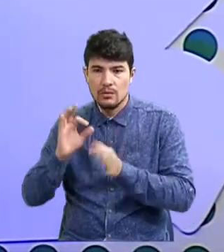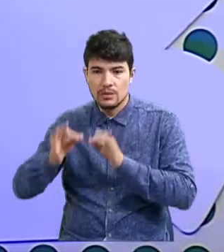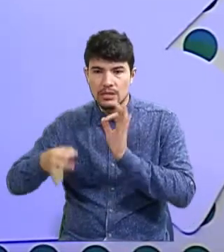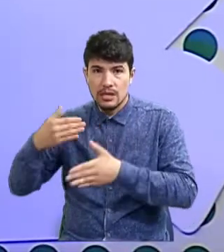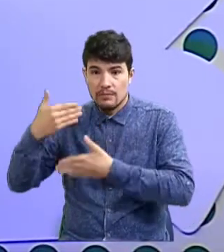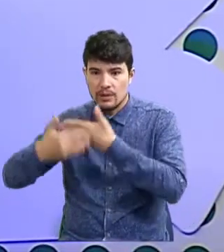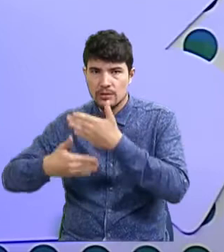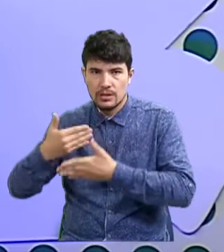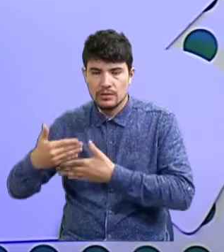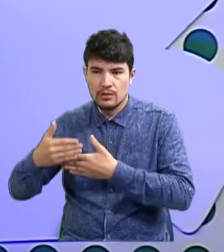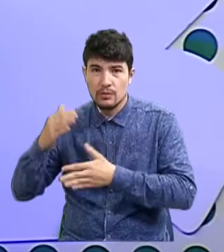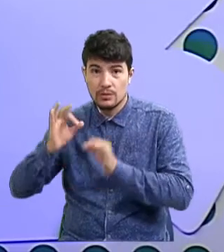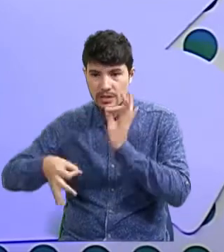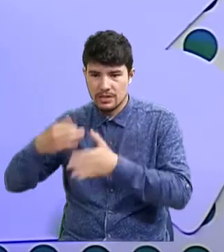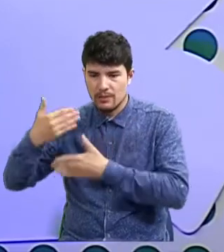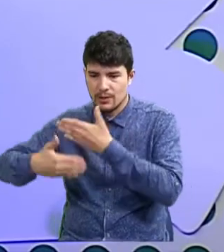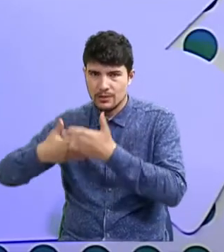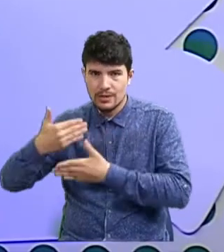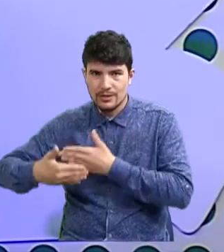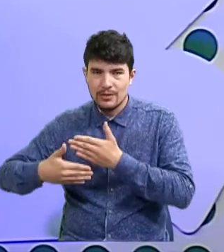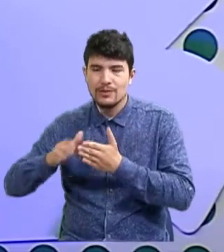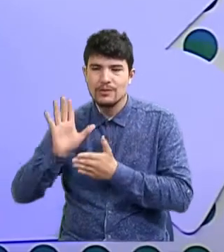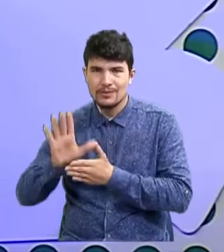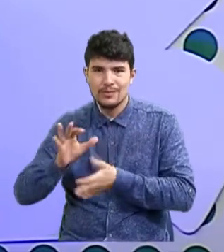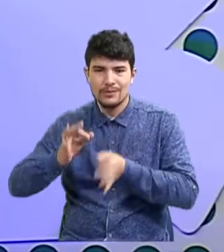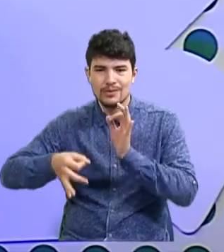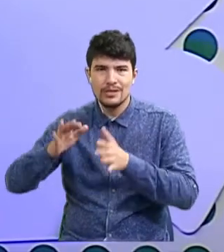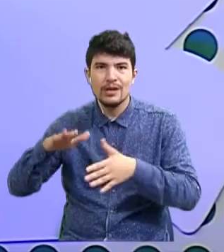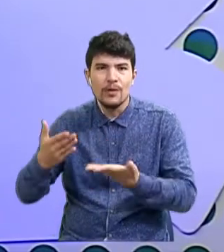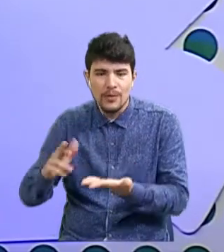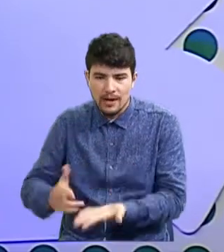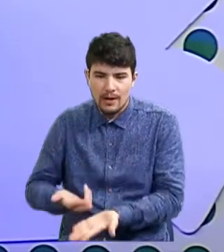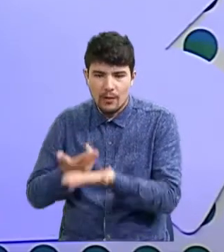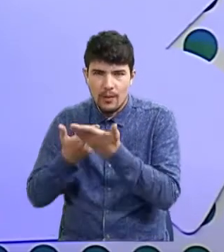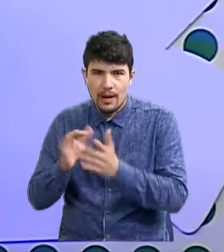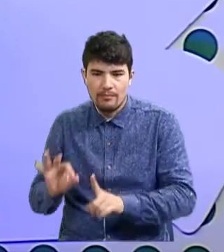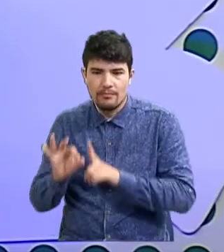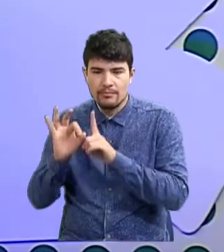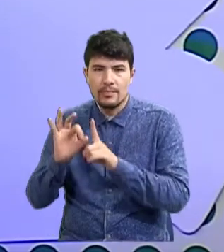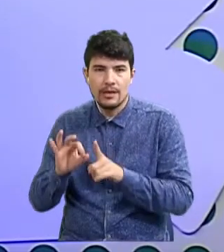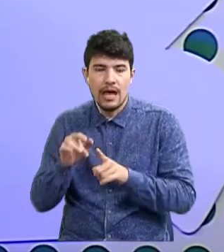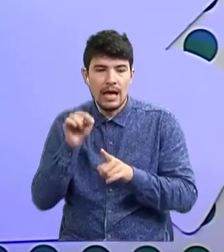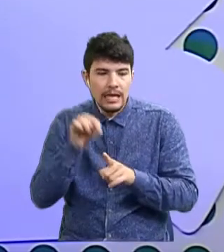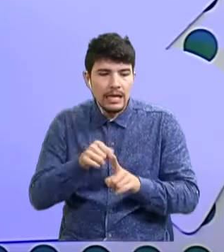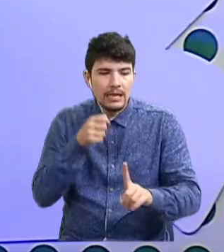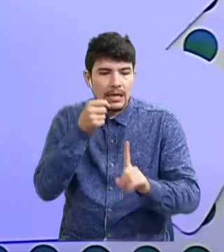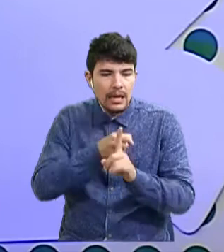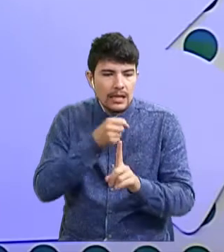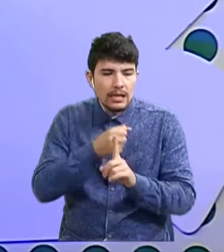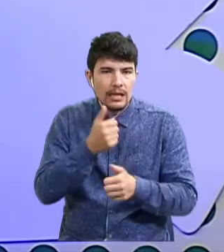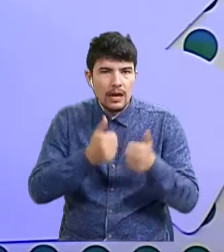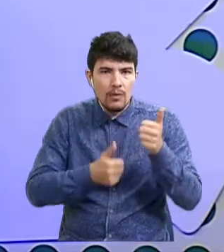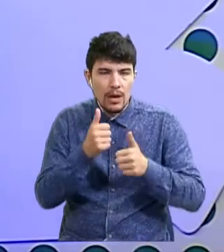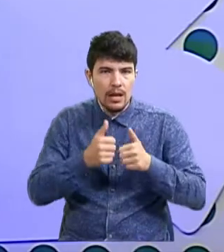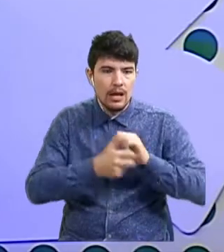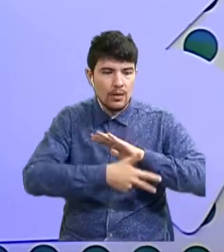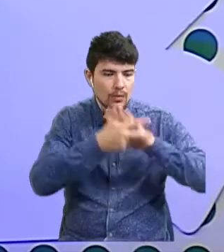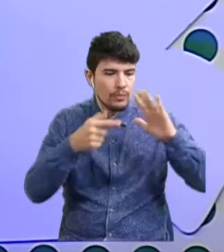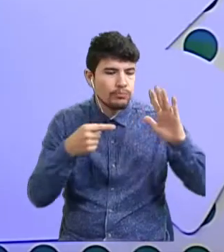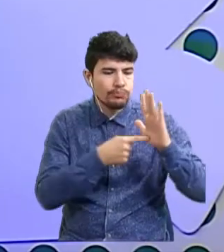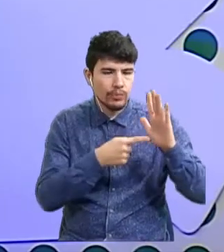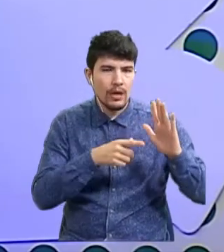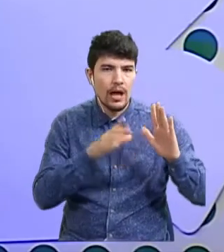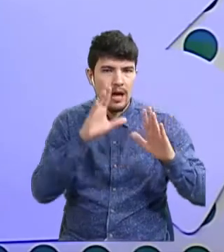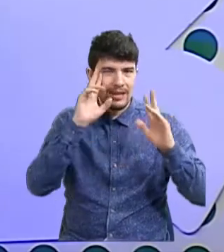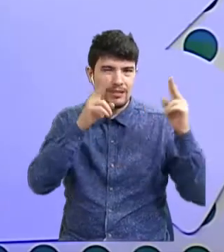se tratan de justicias transicionales, son una justicia restaurativa. Aquí lo que se ha tratado es de que esta corte tenga esta situación, porque